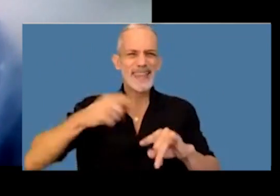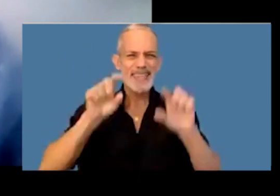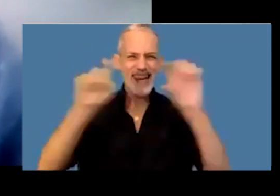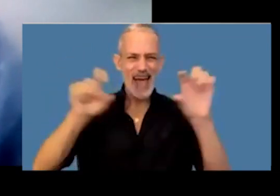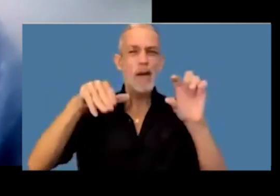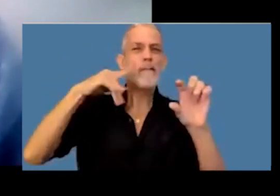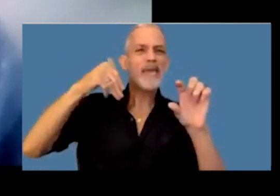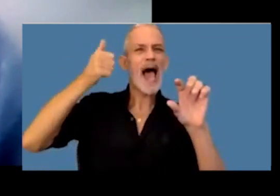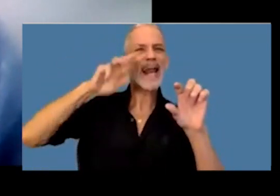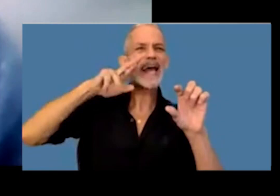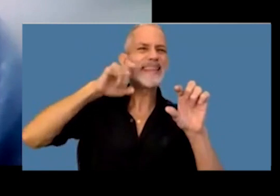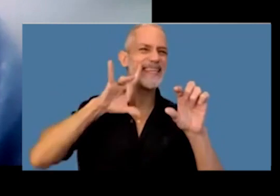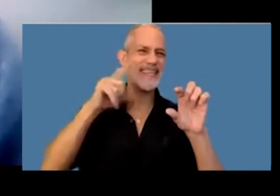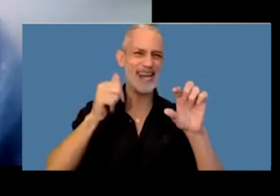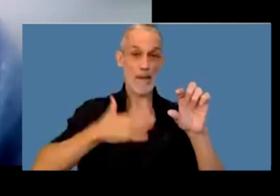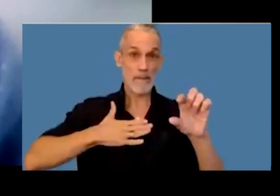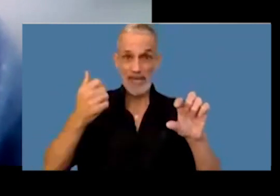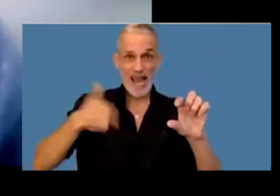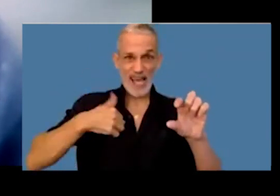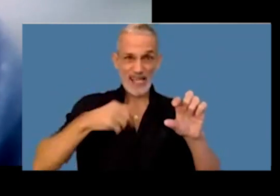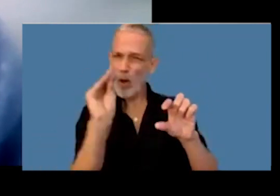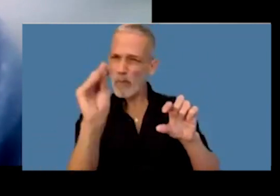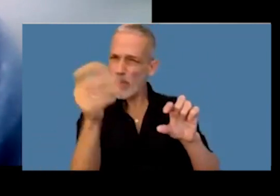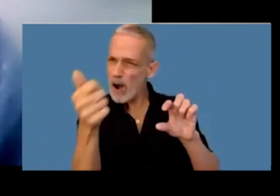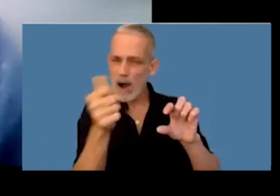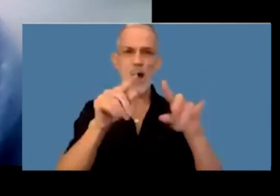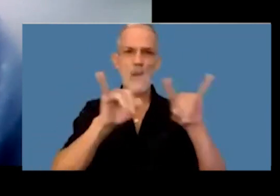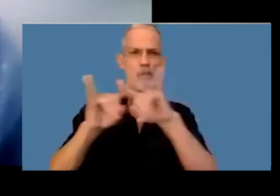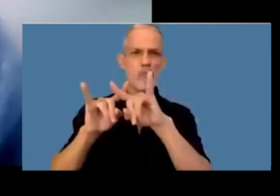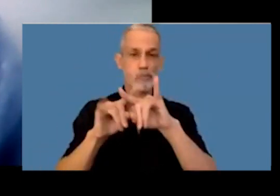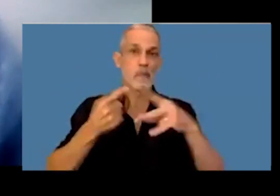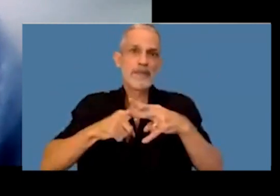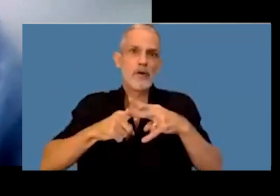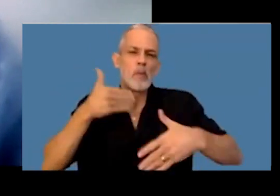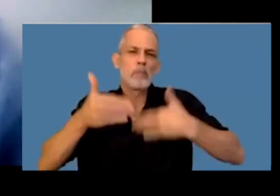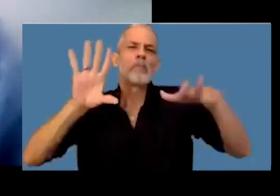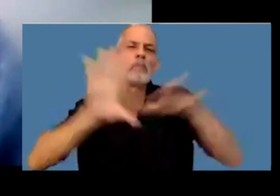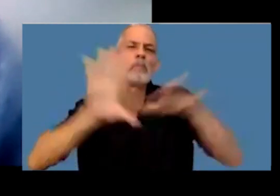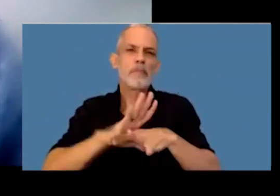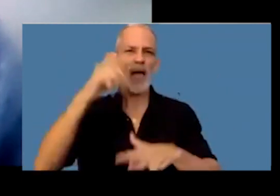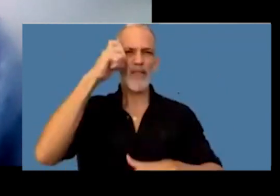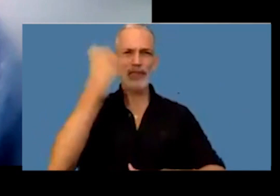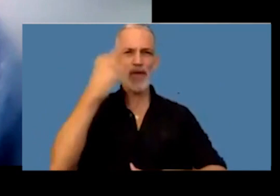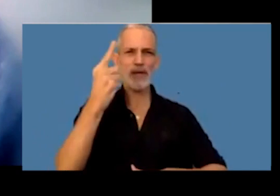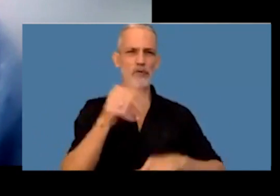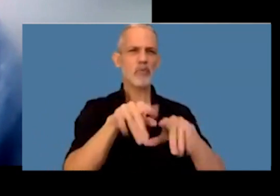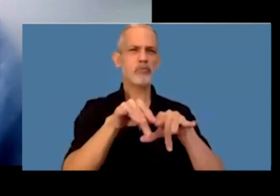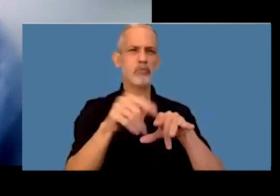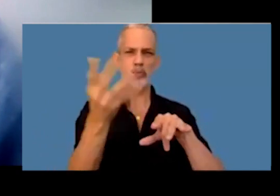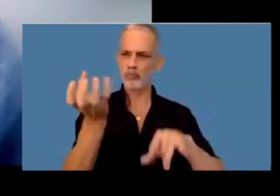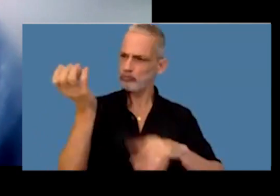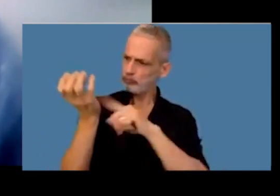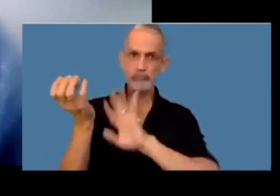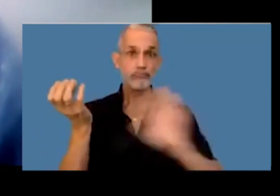si funciona todo lo que tiene que ver con la parte tecnológica, la persona en 10 minutos obtiene su